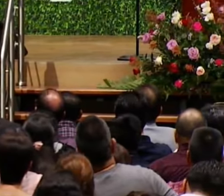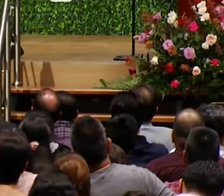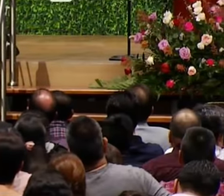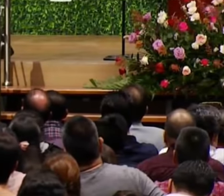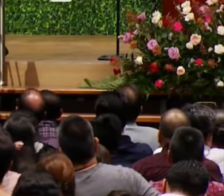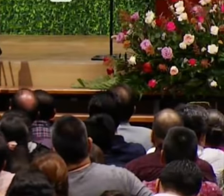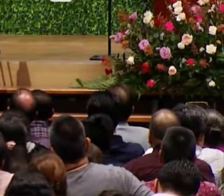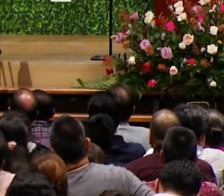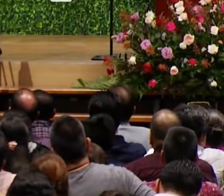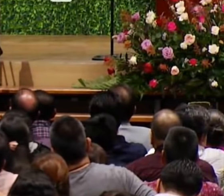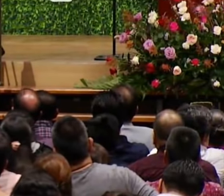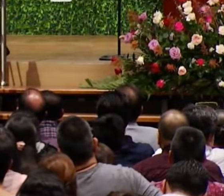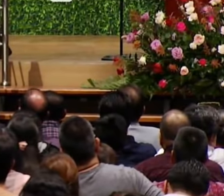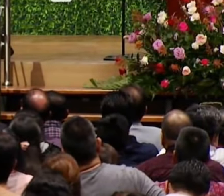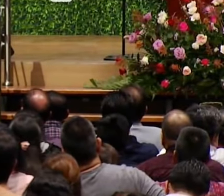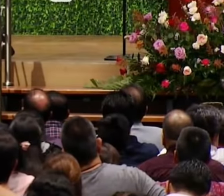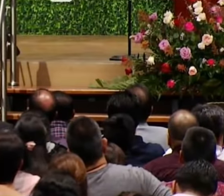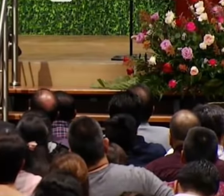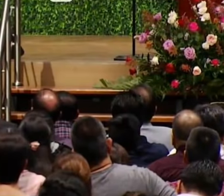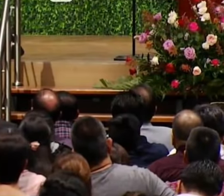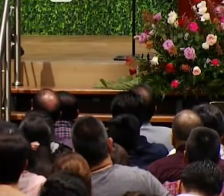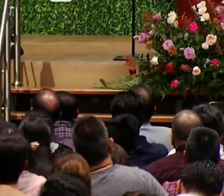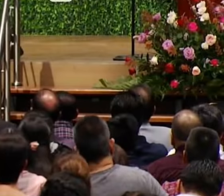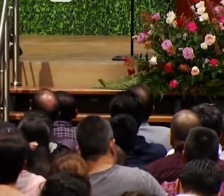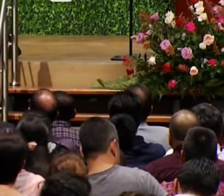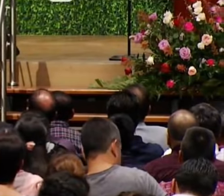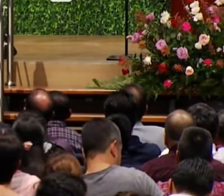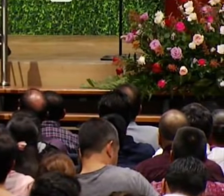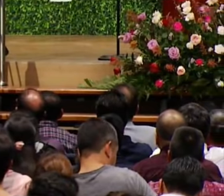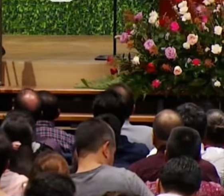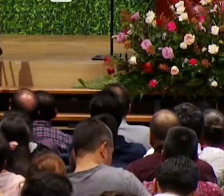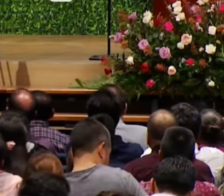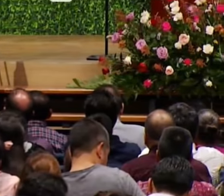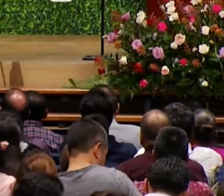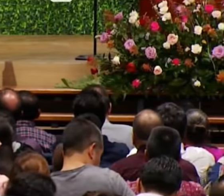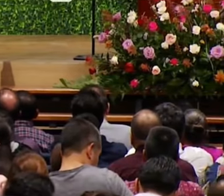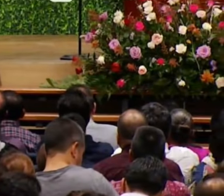que uno transforma lo que está alrededor de uno.